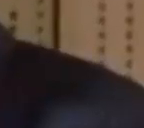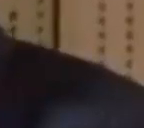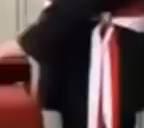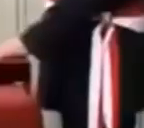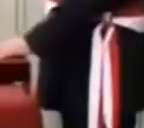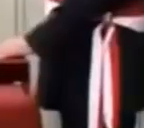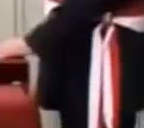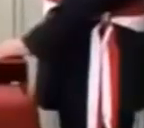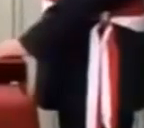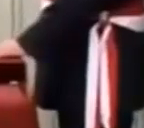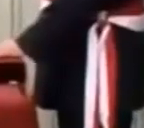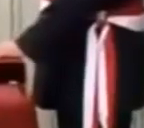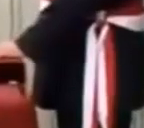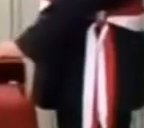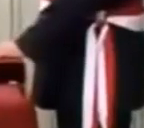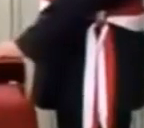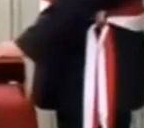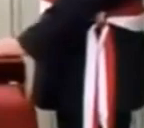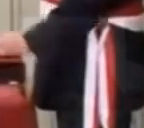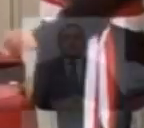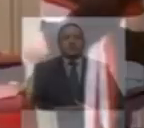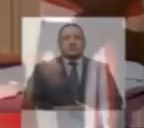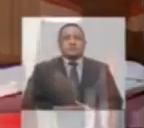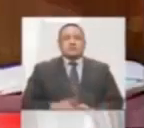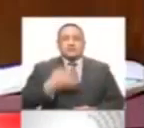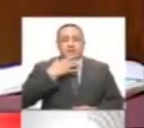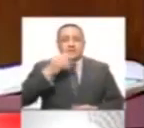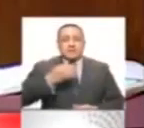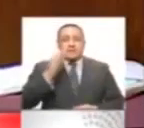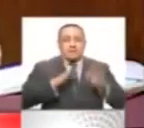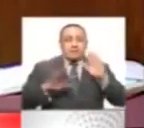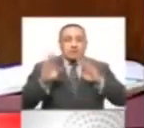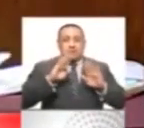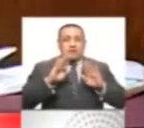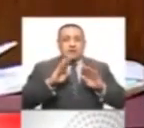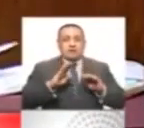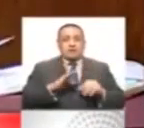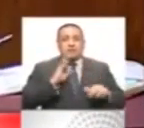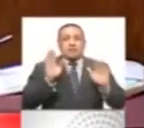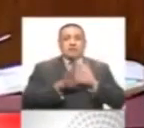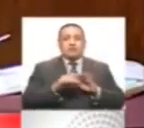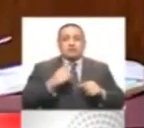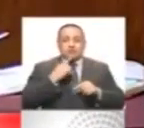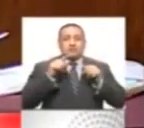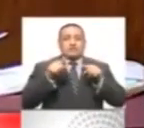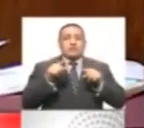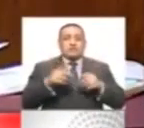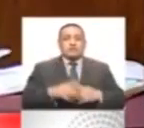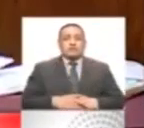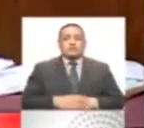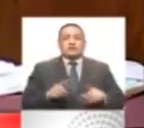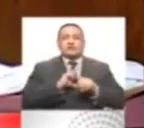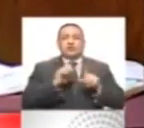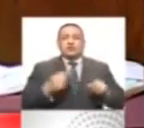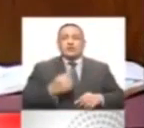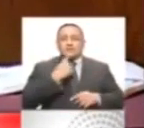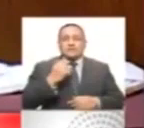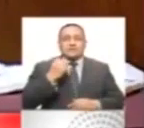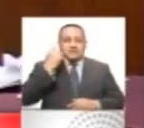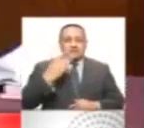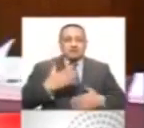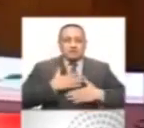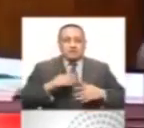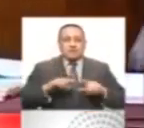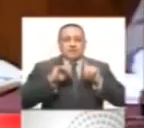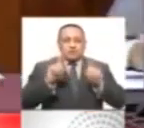Aníbal Torres. Pero, en realidad me preocupa que usted no esté entendiendo